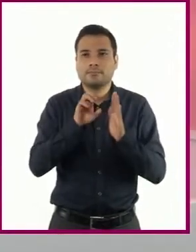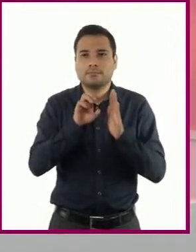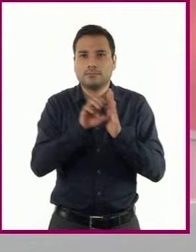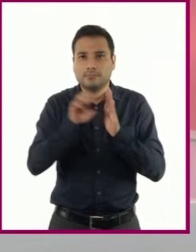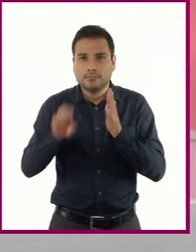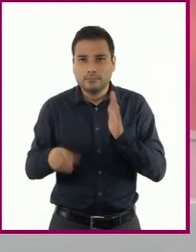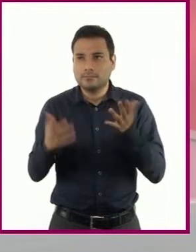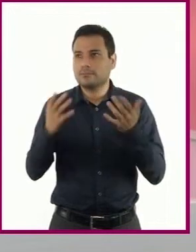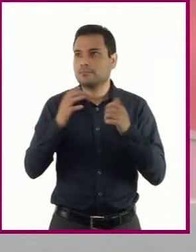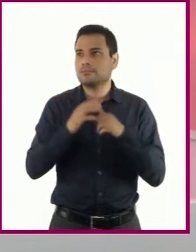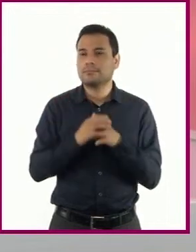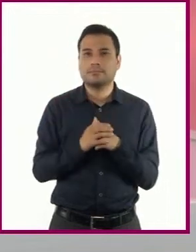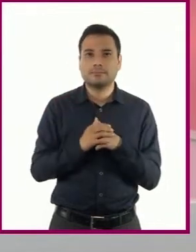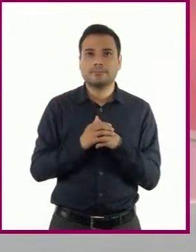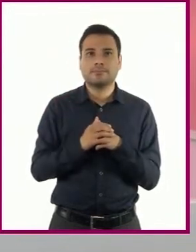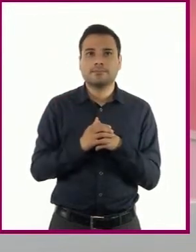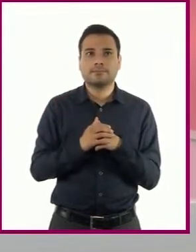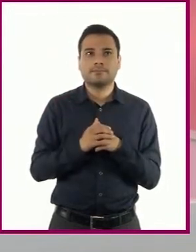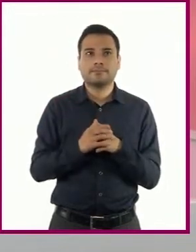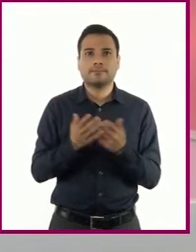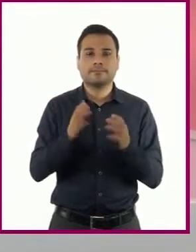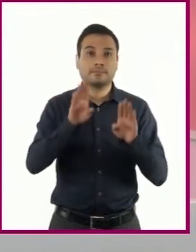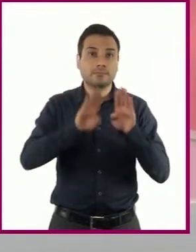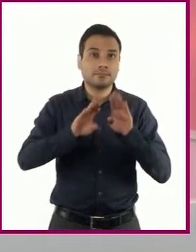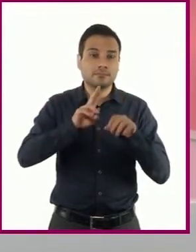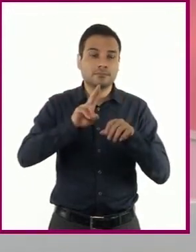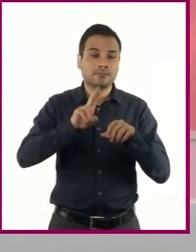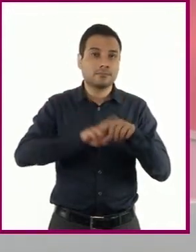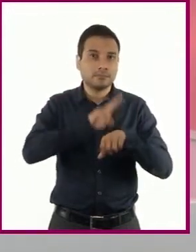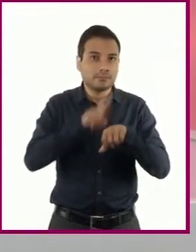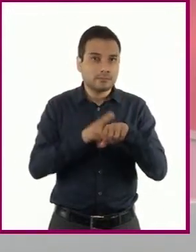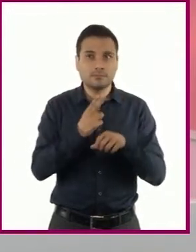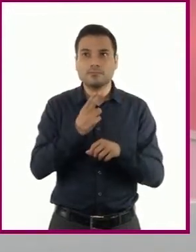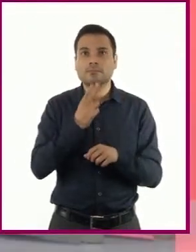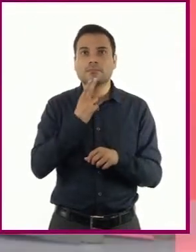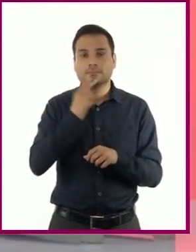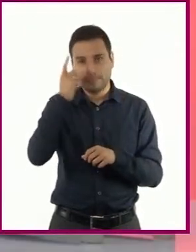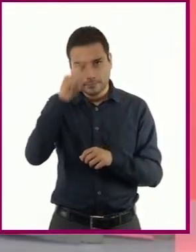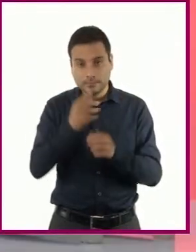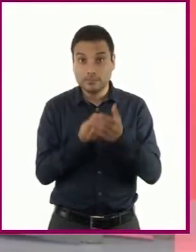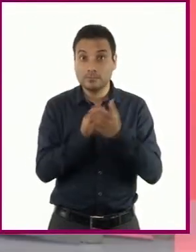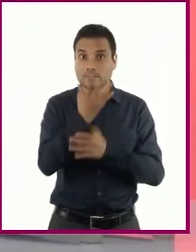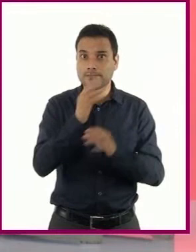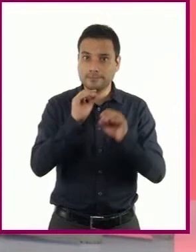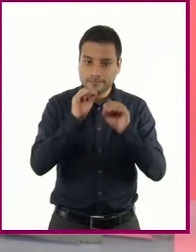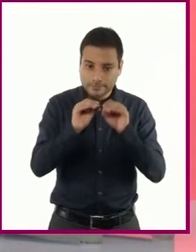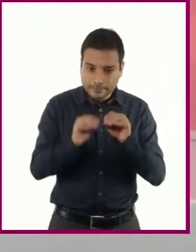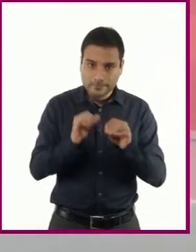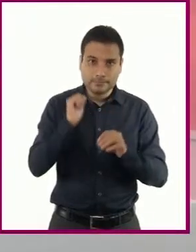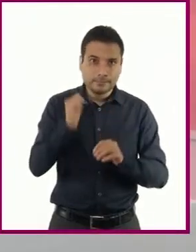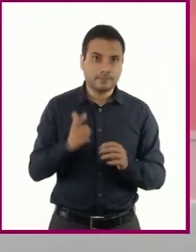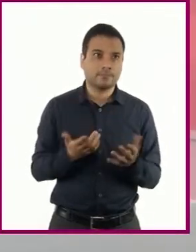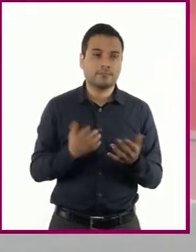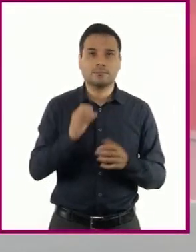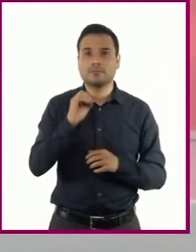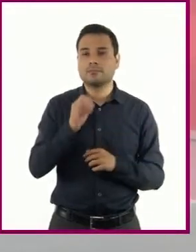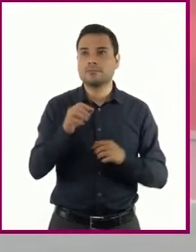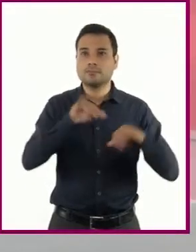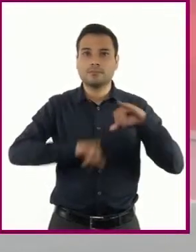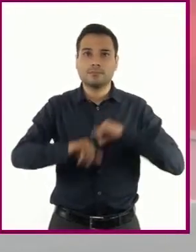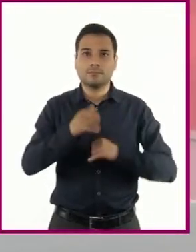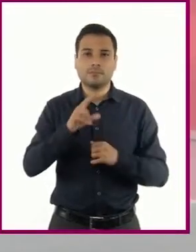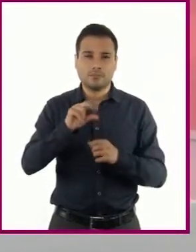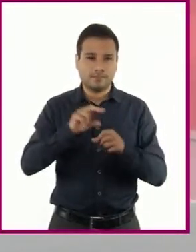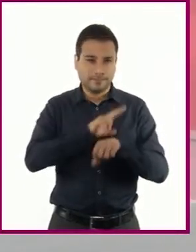alguna enzima, en la química orgánica, cuando queremos sintetizar un nuevo compuesto o escalar su producción, en la química inorgánica,